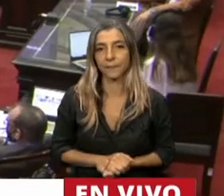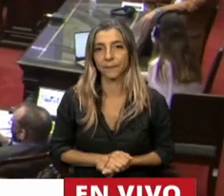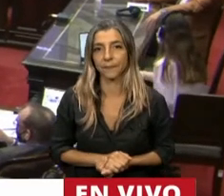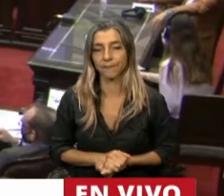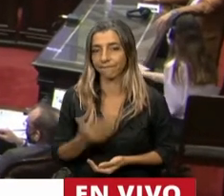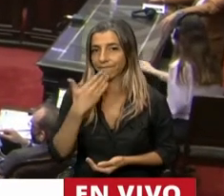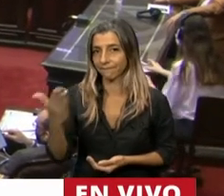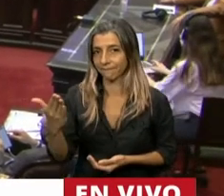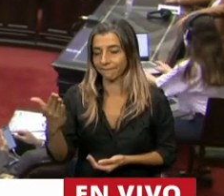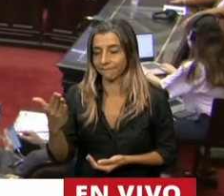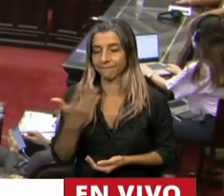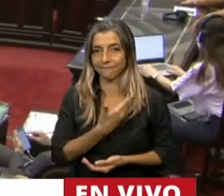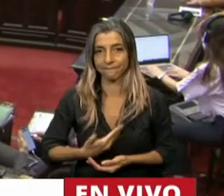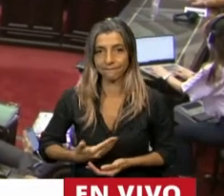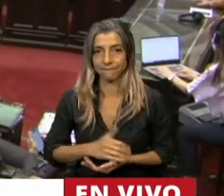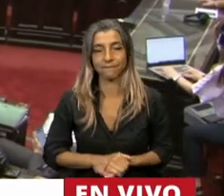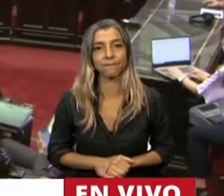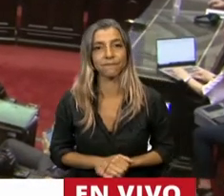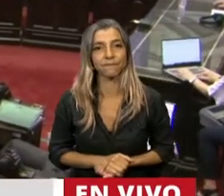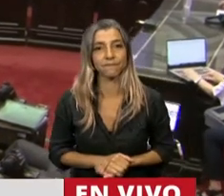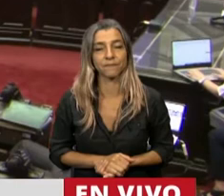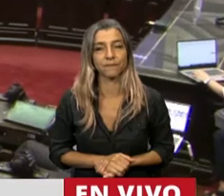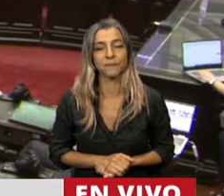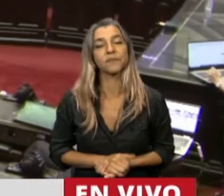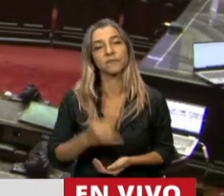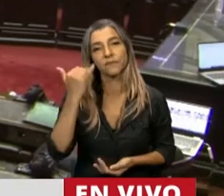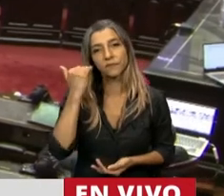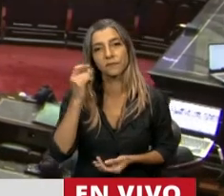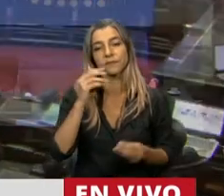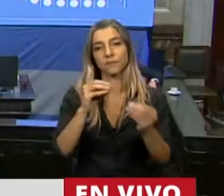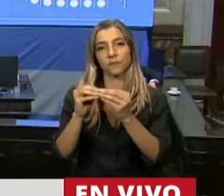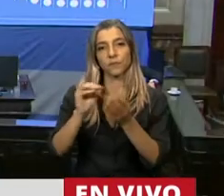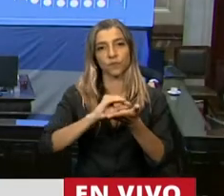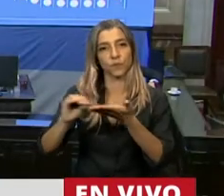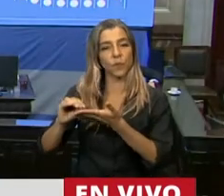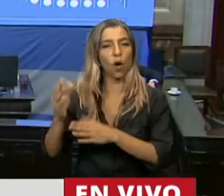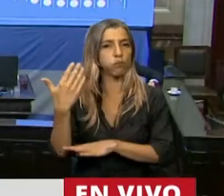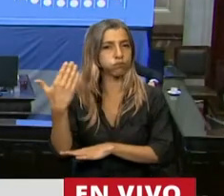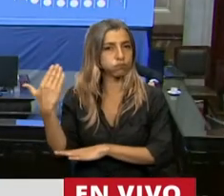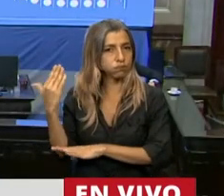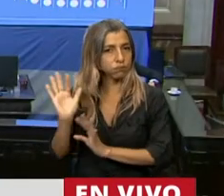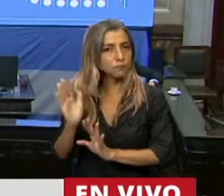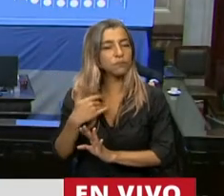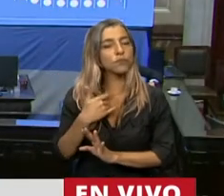Gracias, presidente. Sumándome a lo predicho por muchos diputados propinantes,